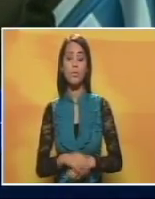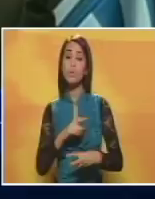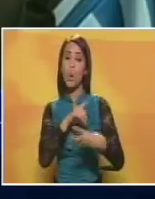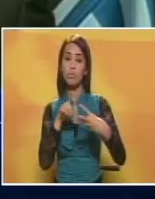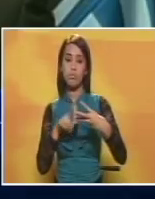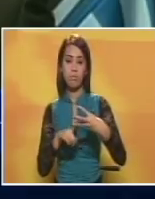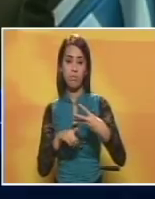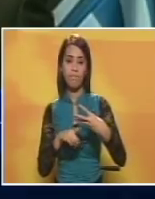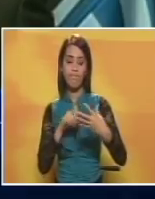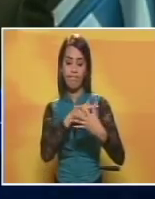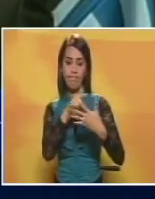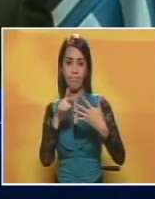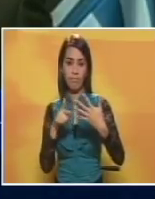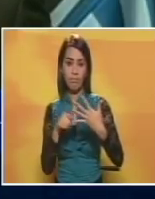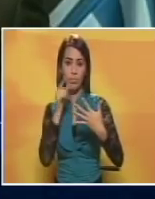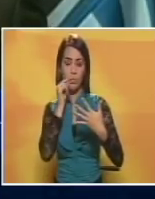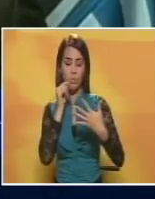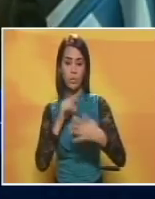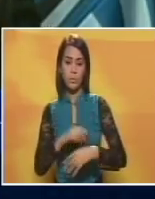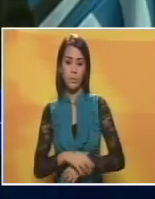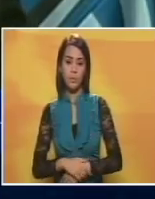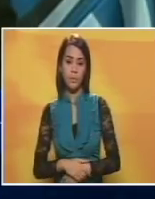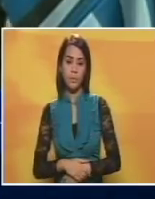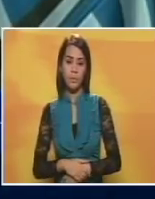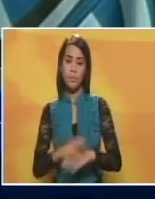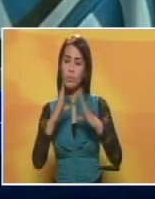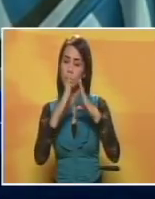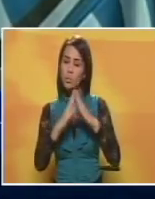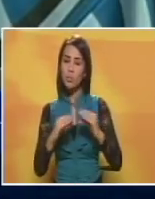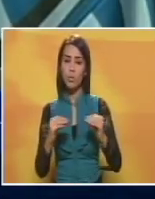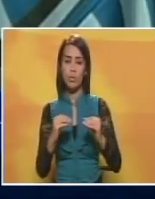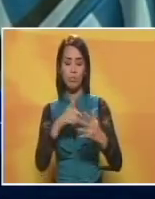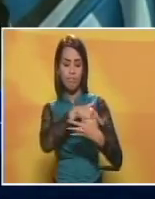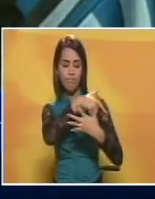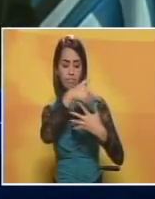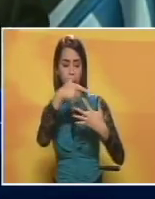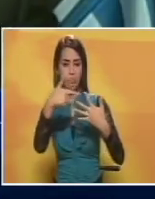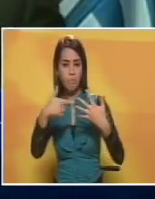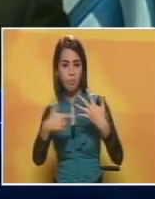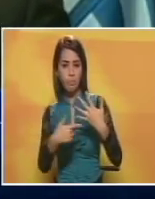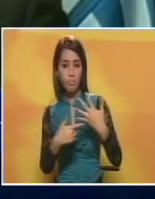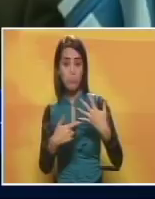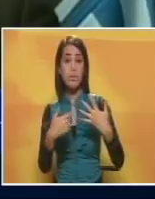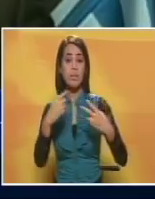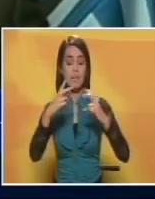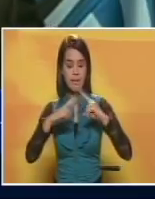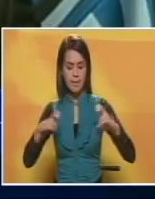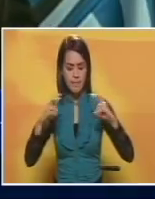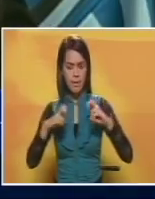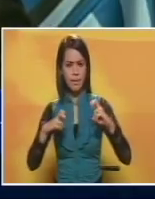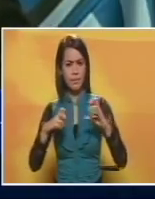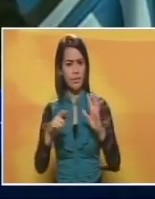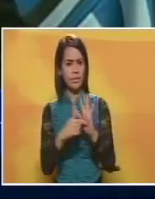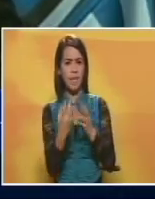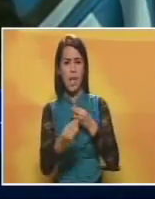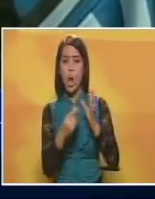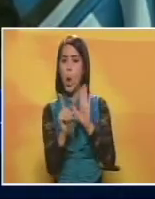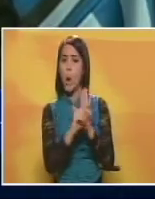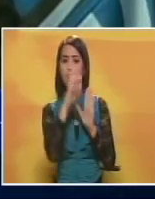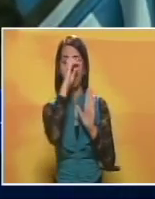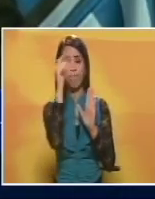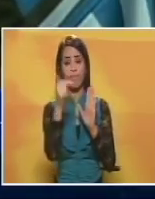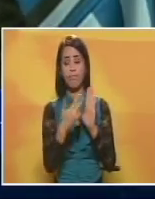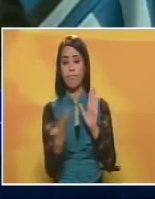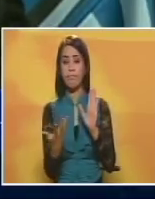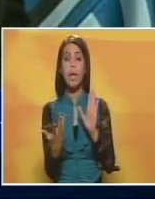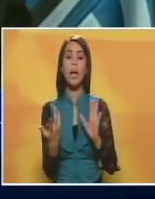Cuarto, gerente. Todos ellos investigados por el presunto delito de incumplimiento de